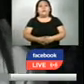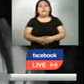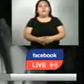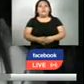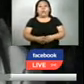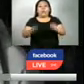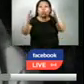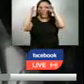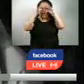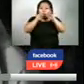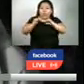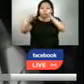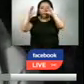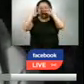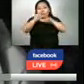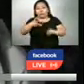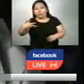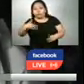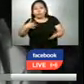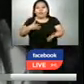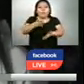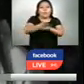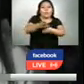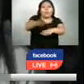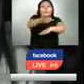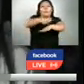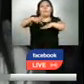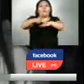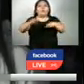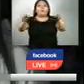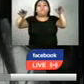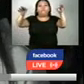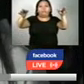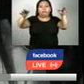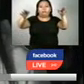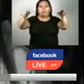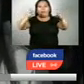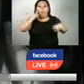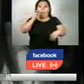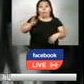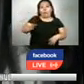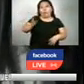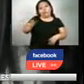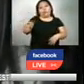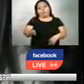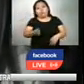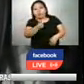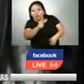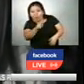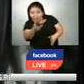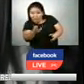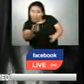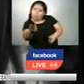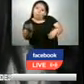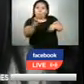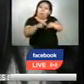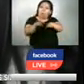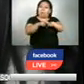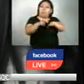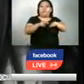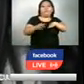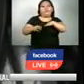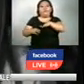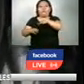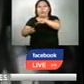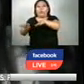las noches venimos a la Plaza Libertad a recoger en uno de nuestros buses a los indigentes que quieran acompañarnos. En